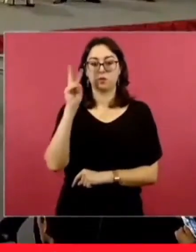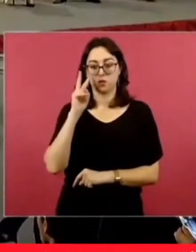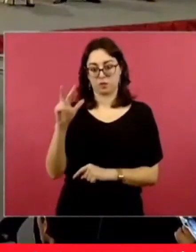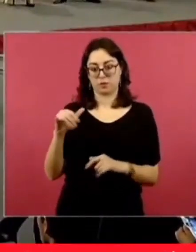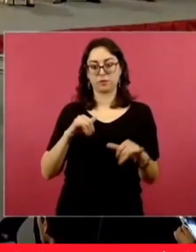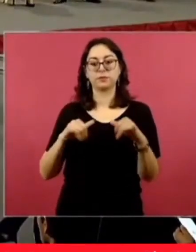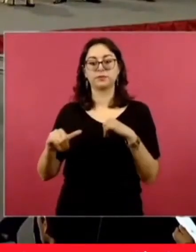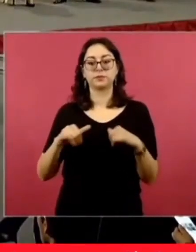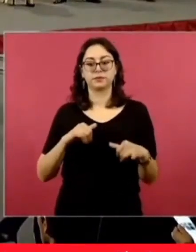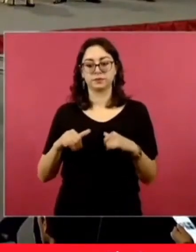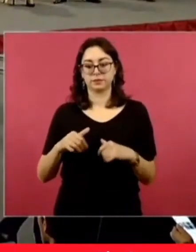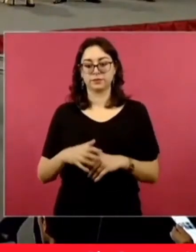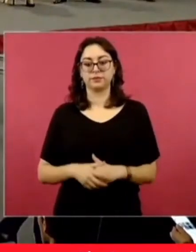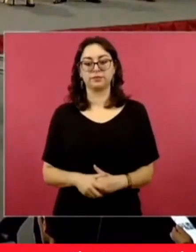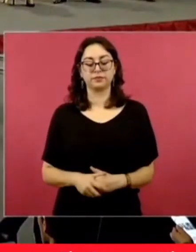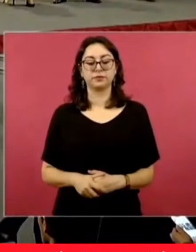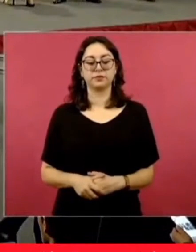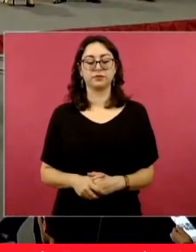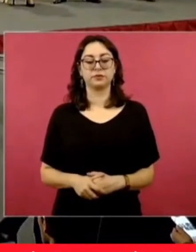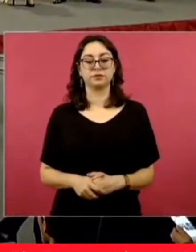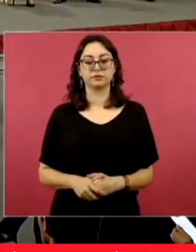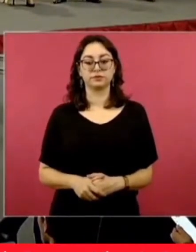en la lámina que estamos observando.